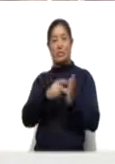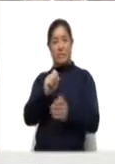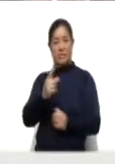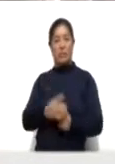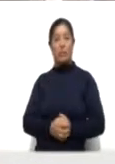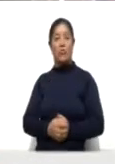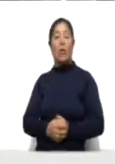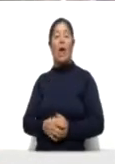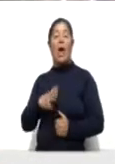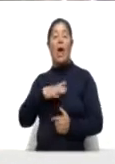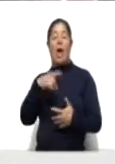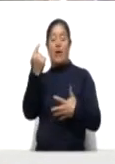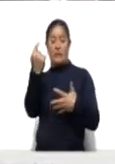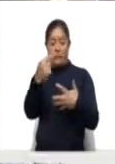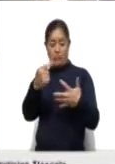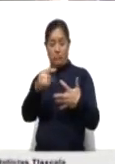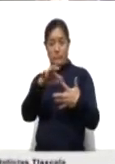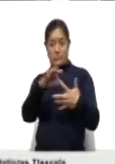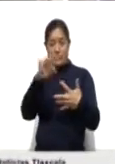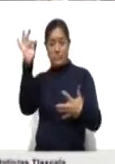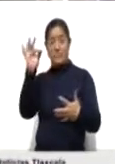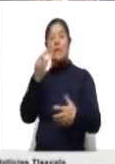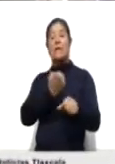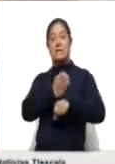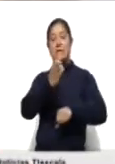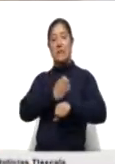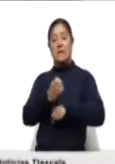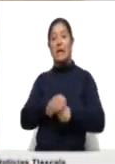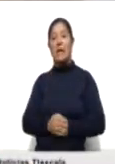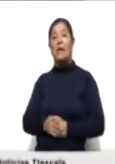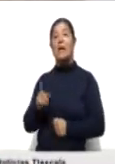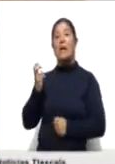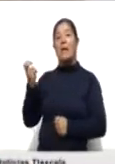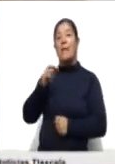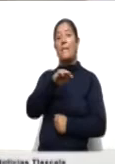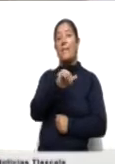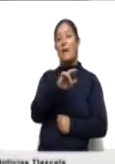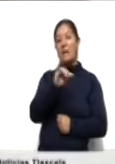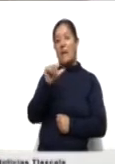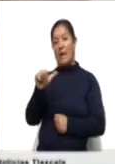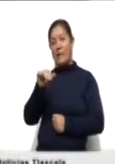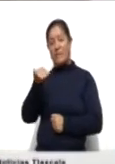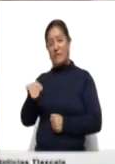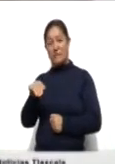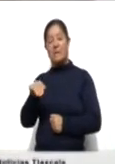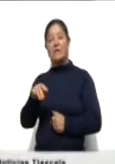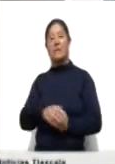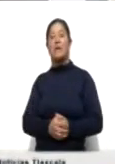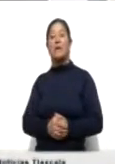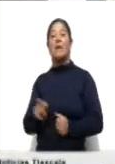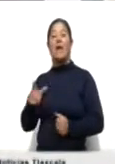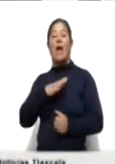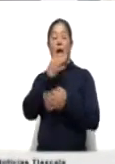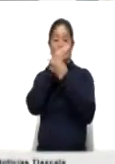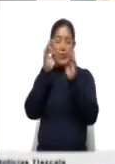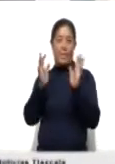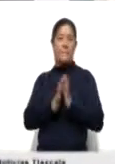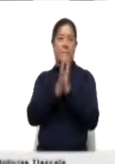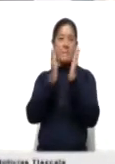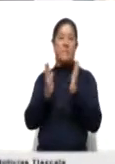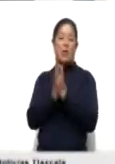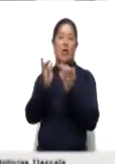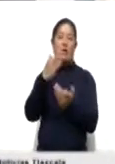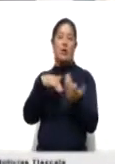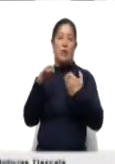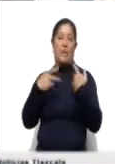su etapa estatal. La Contralora del Ejecutivo, María Marisela Escobar Sánchez, reconoció la participación de los ciudadanos